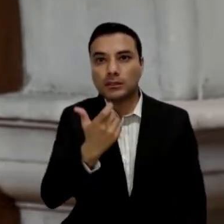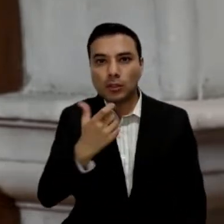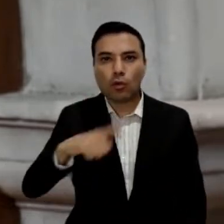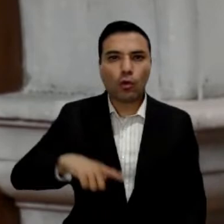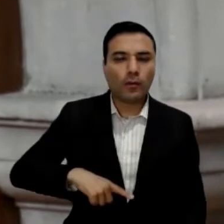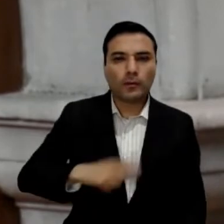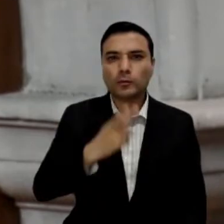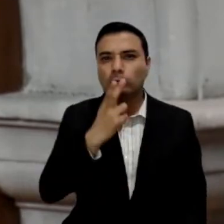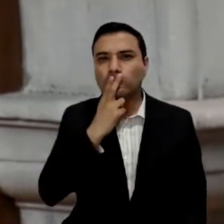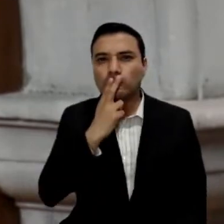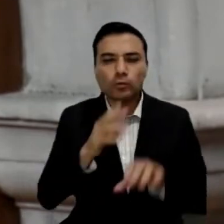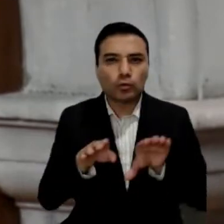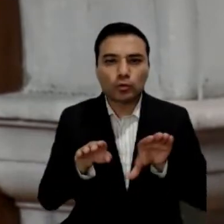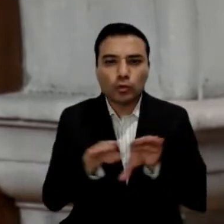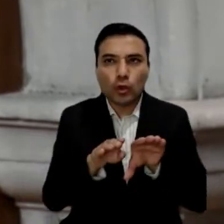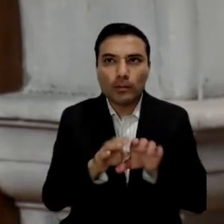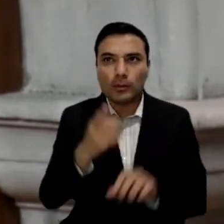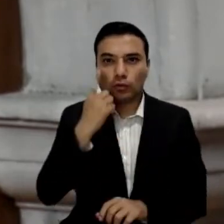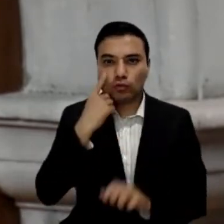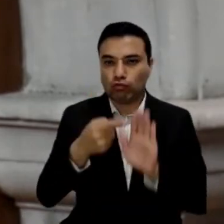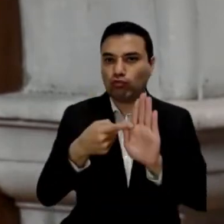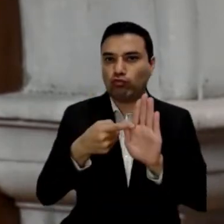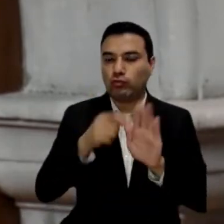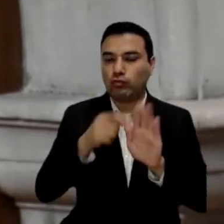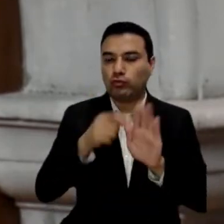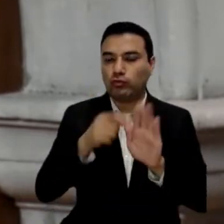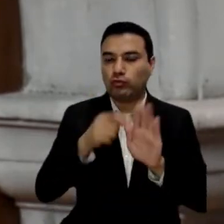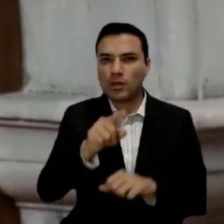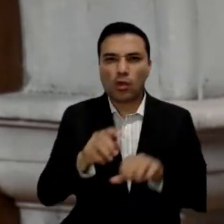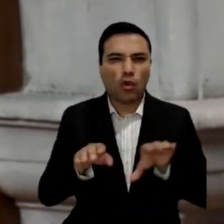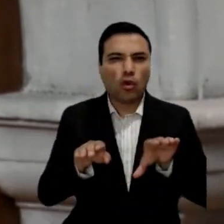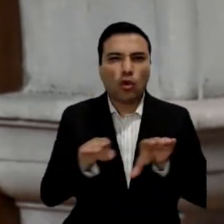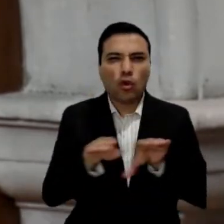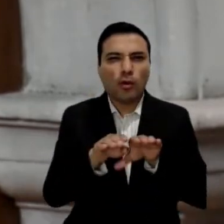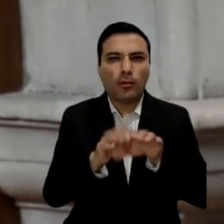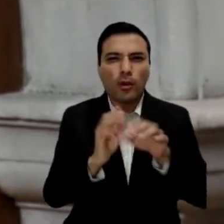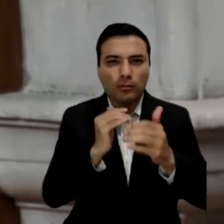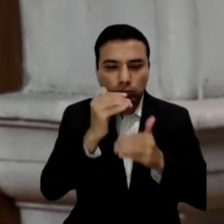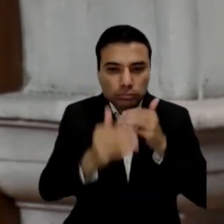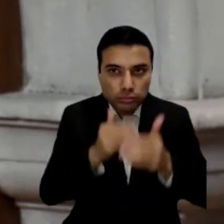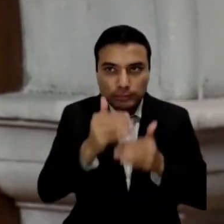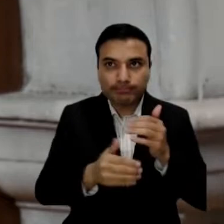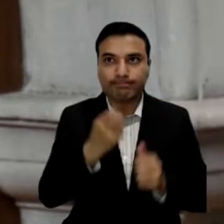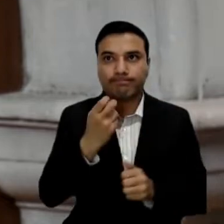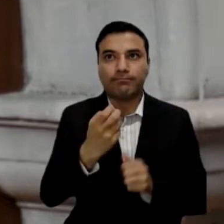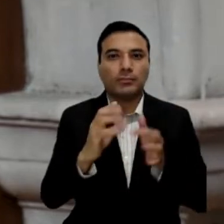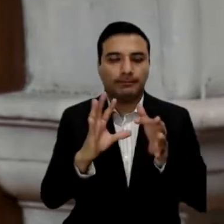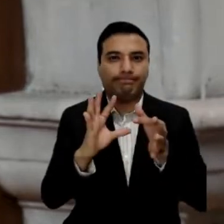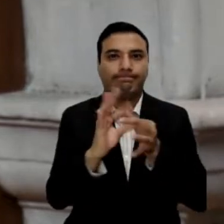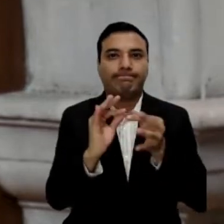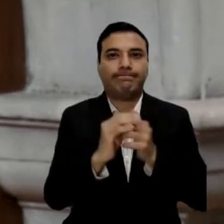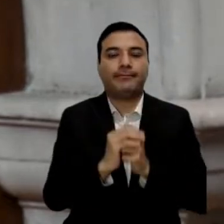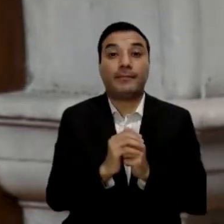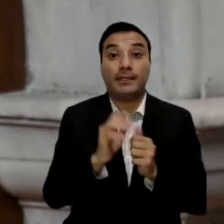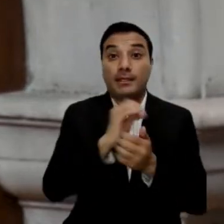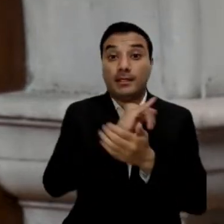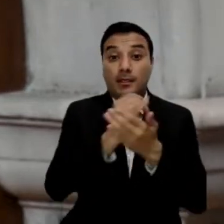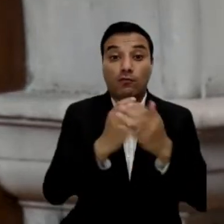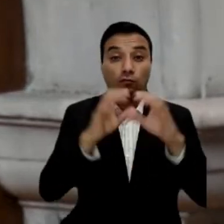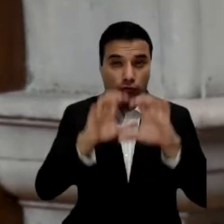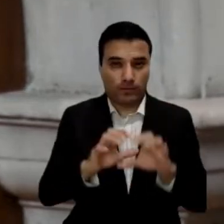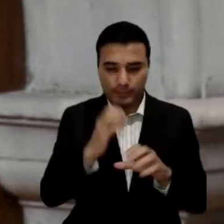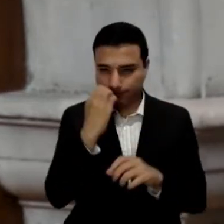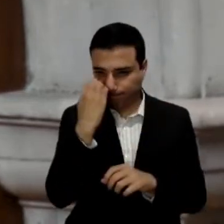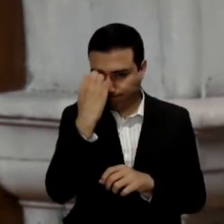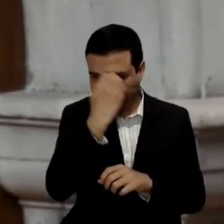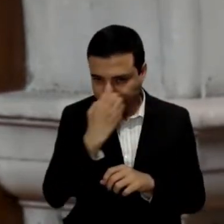y cuáles han sido los resultados obtenidos. Por su parte, el análisis del informe es un momento para